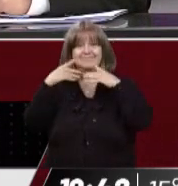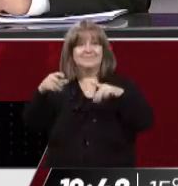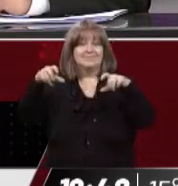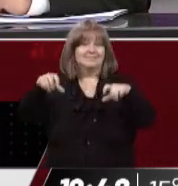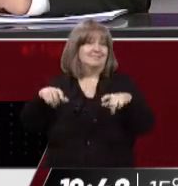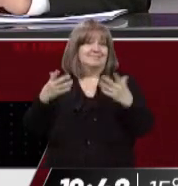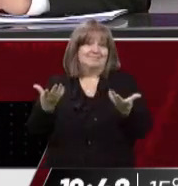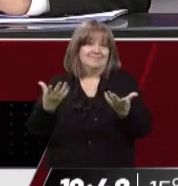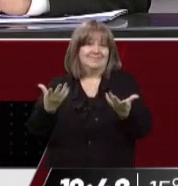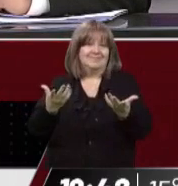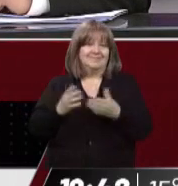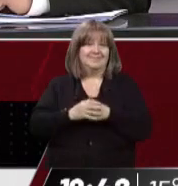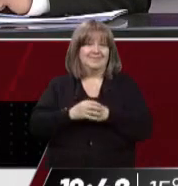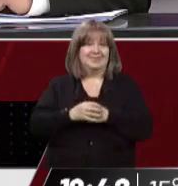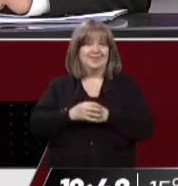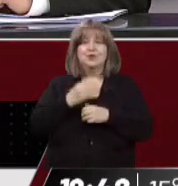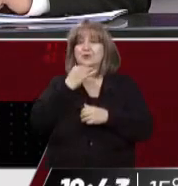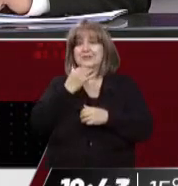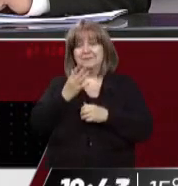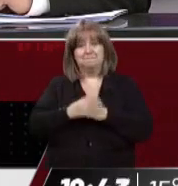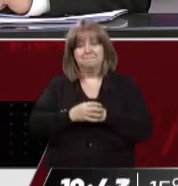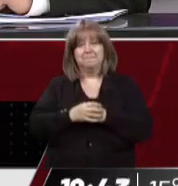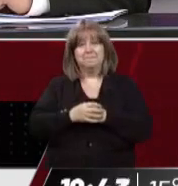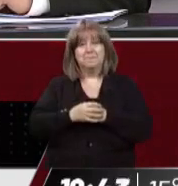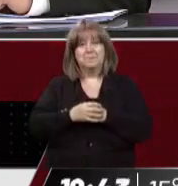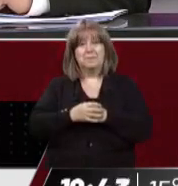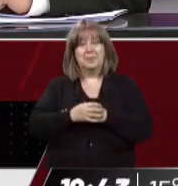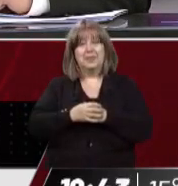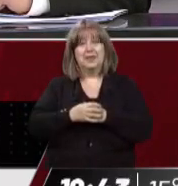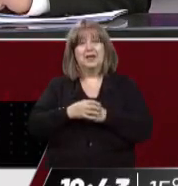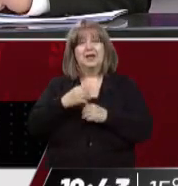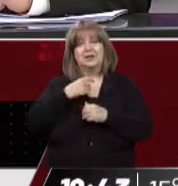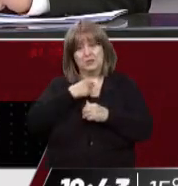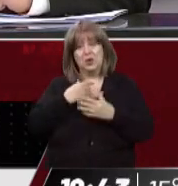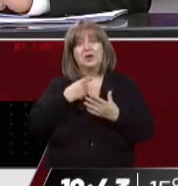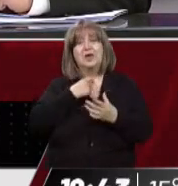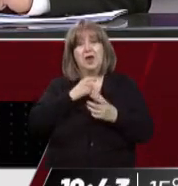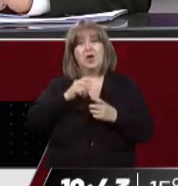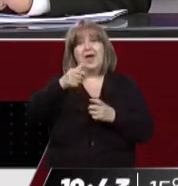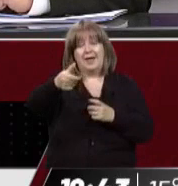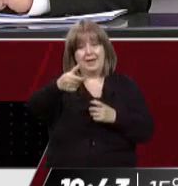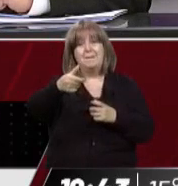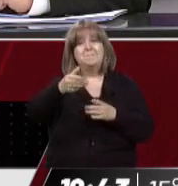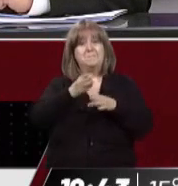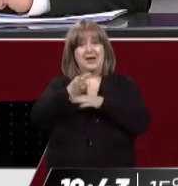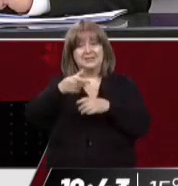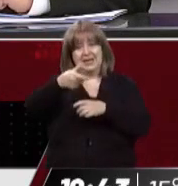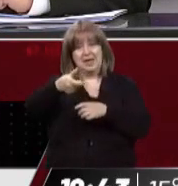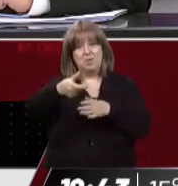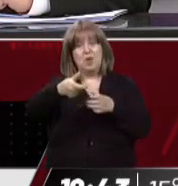¿De ir a probarte? Por ejemplo, claro, en sí tengo el pase, viste, de mi equipo, sí, pero... Ajá.